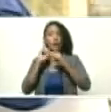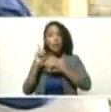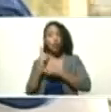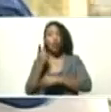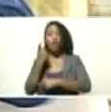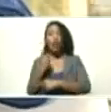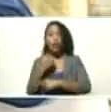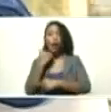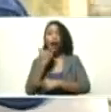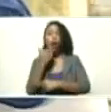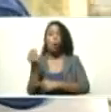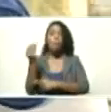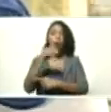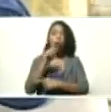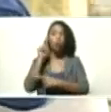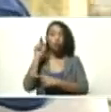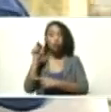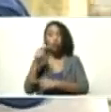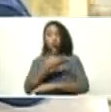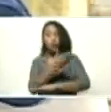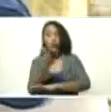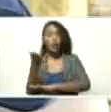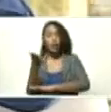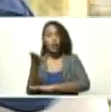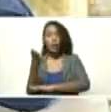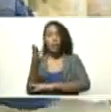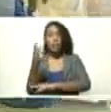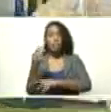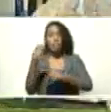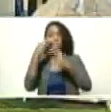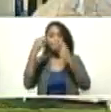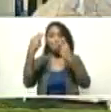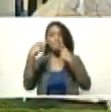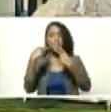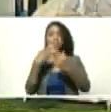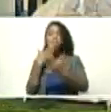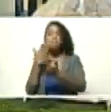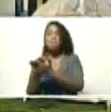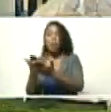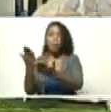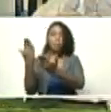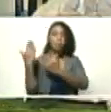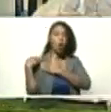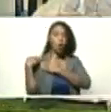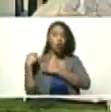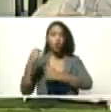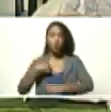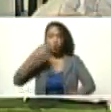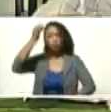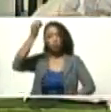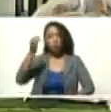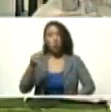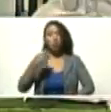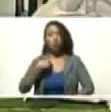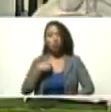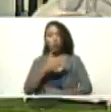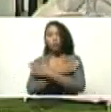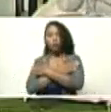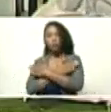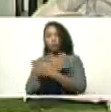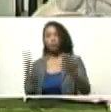alcanzara, ustedes miran hacia mí y me piden el apoyo y tengan la seguridad que yo estoy